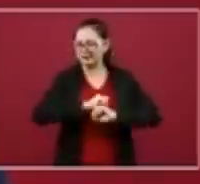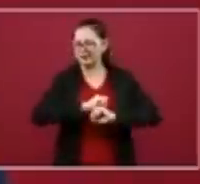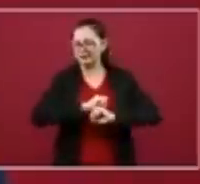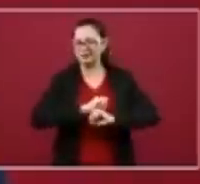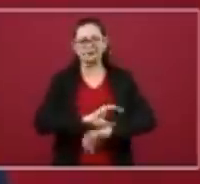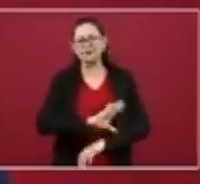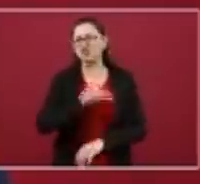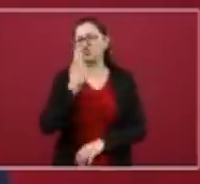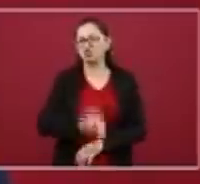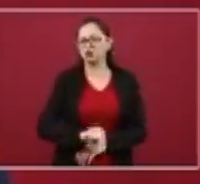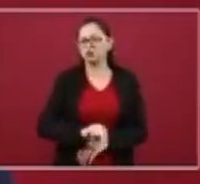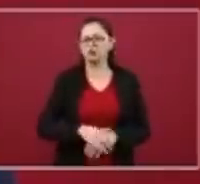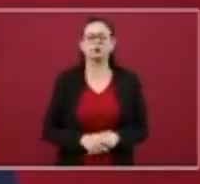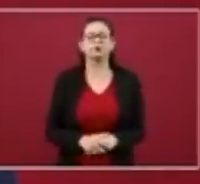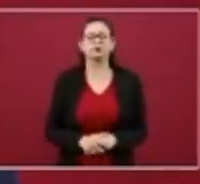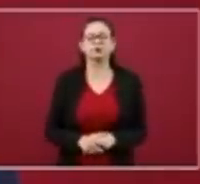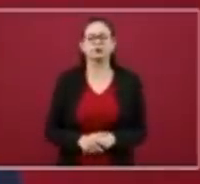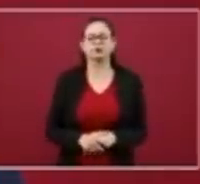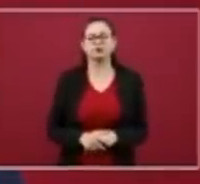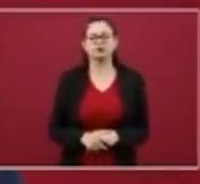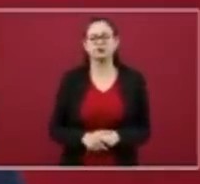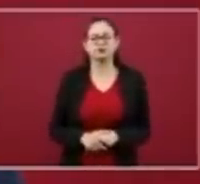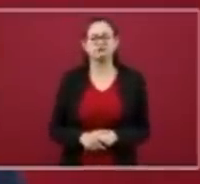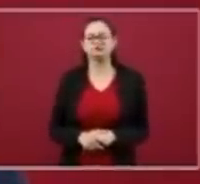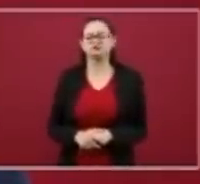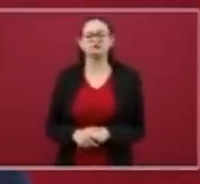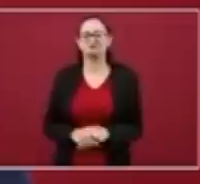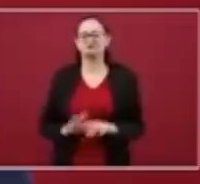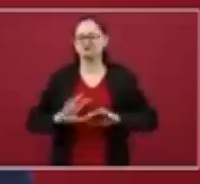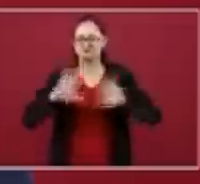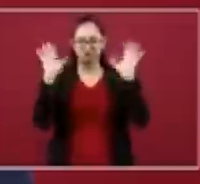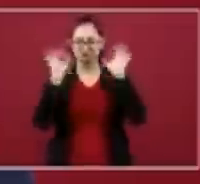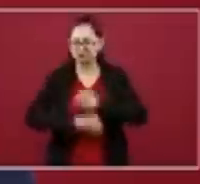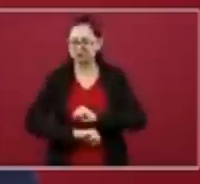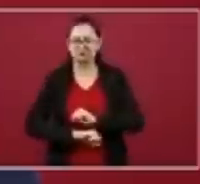No. No voy a hablar de ese tema y no